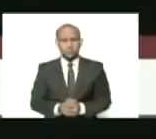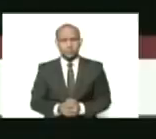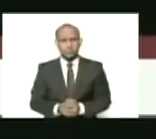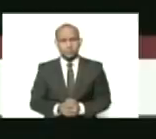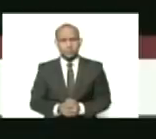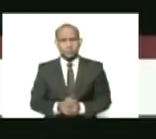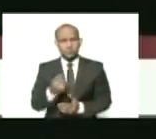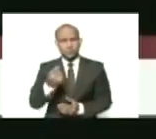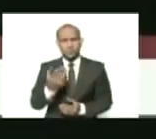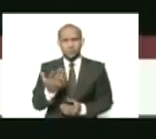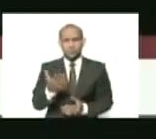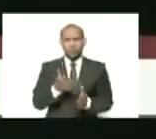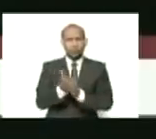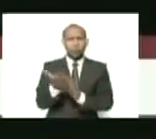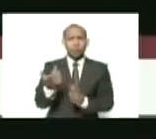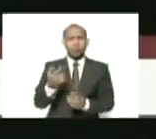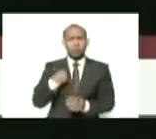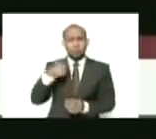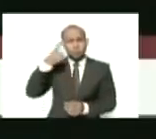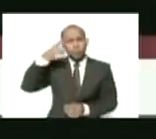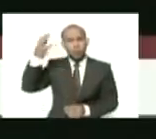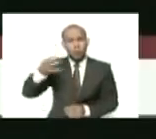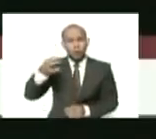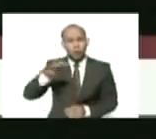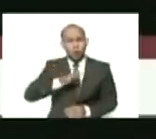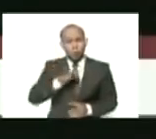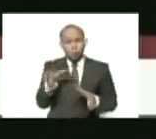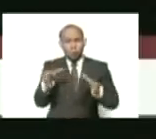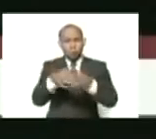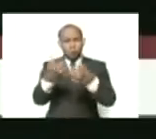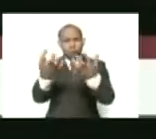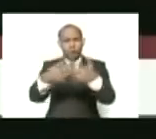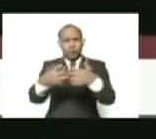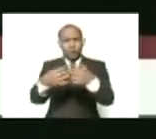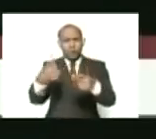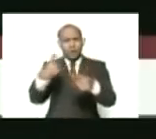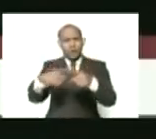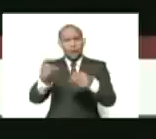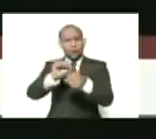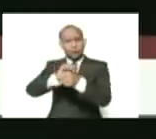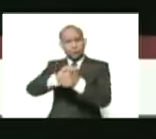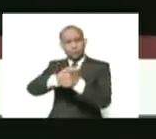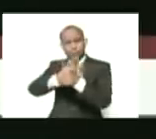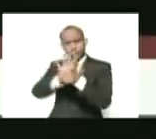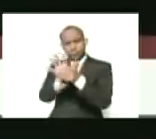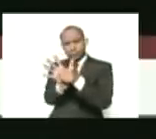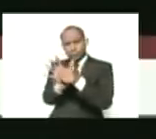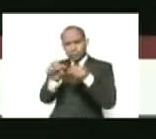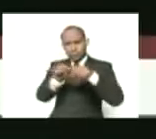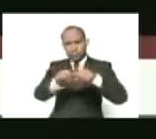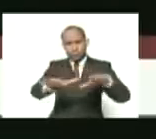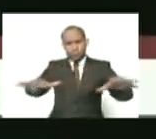fue muy prometedor para nuestro sector, pero bueno, la pandemia